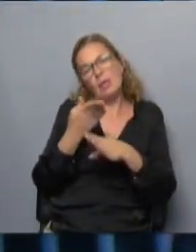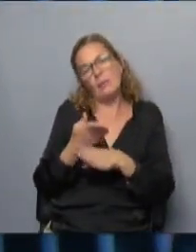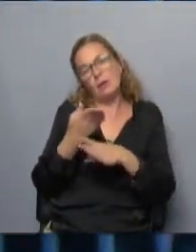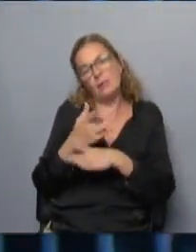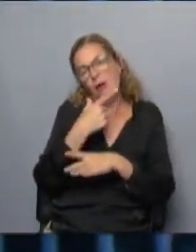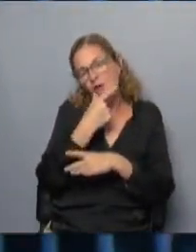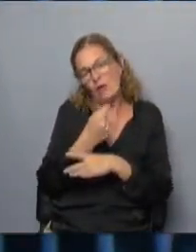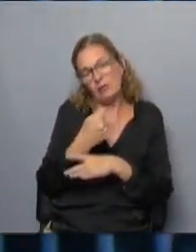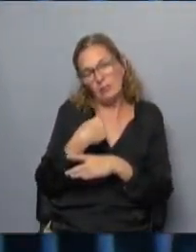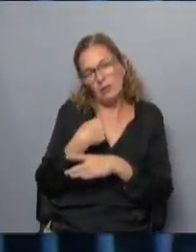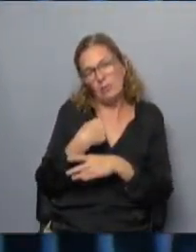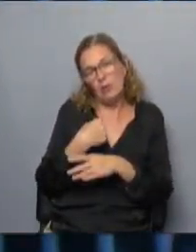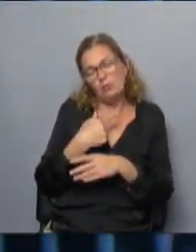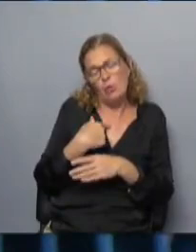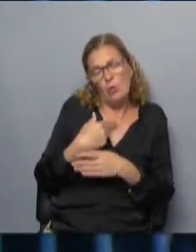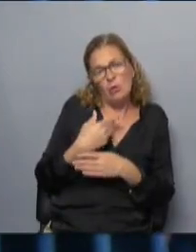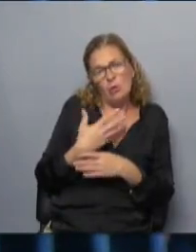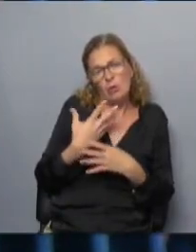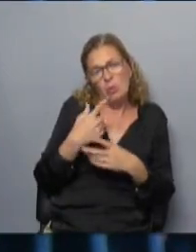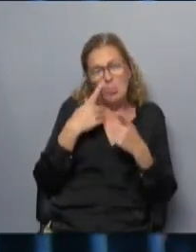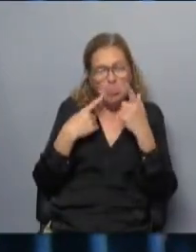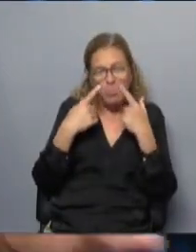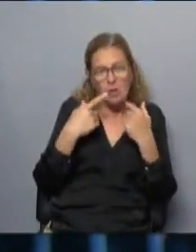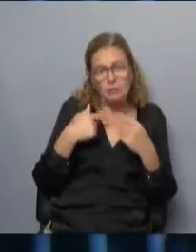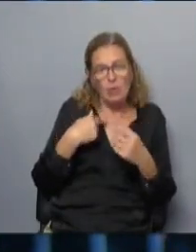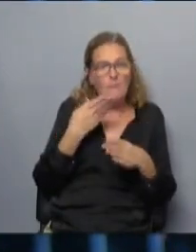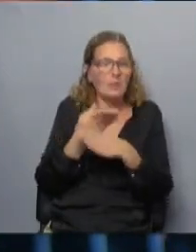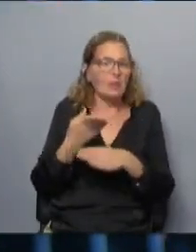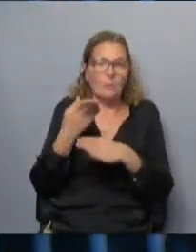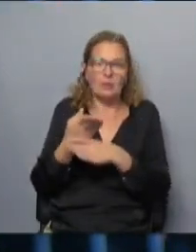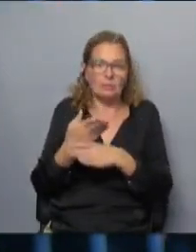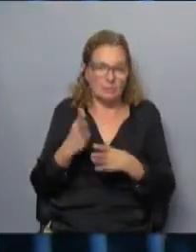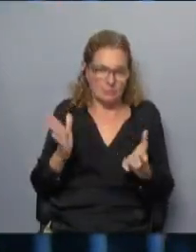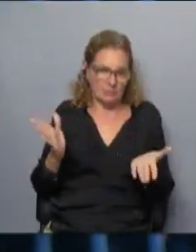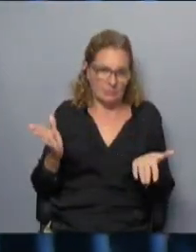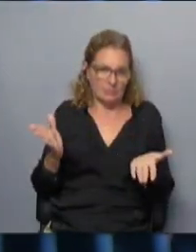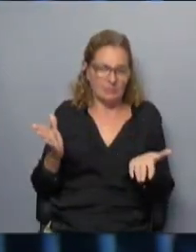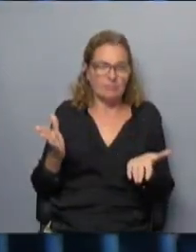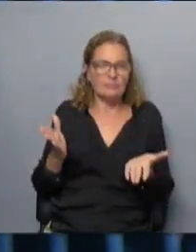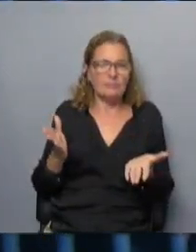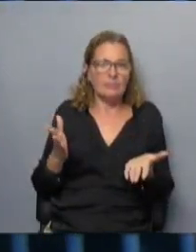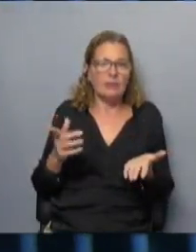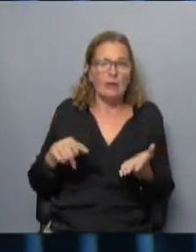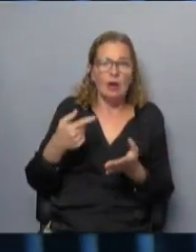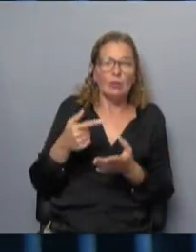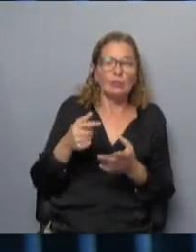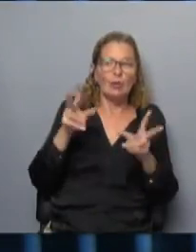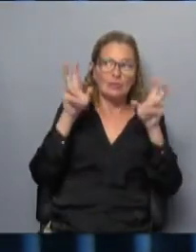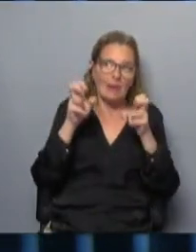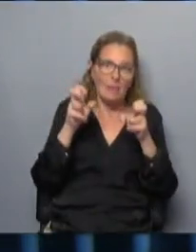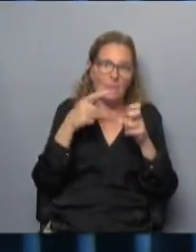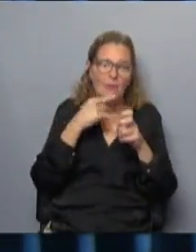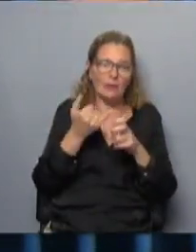sencillo si a mí me pones en lugar de víctima que voy a ser yo te pido no me rompe o la otra teoría que es